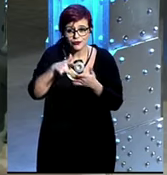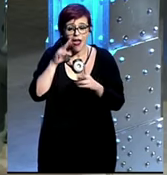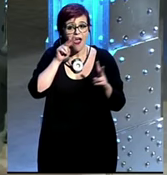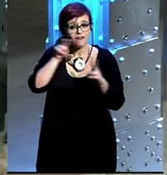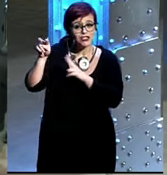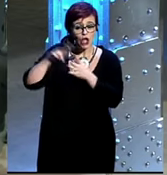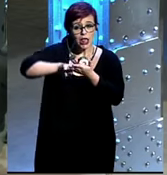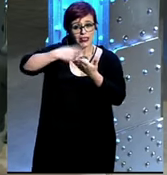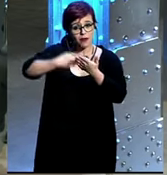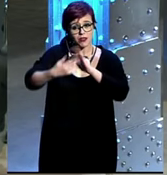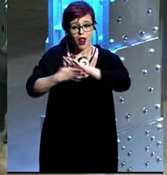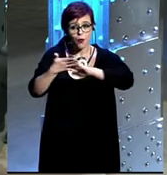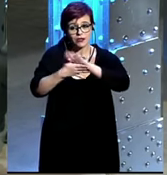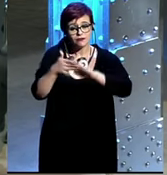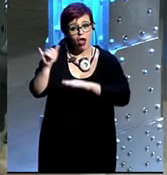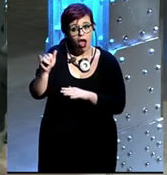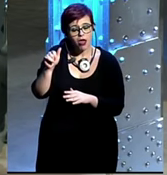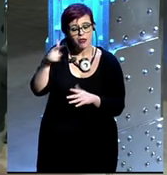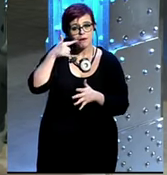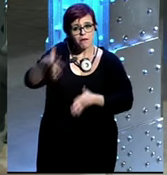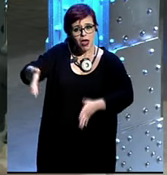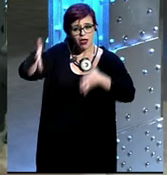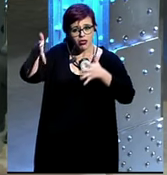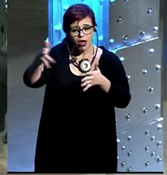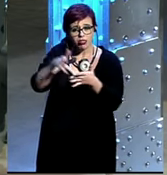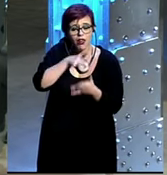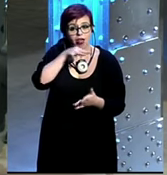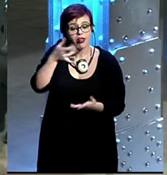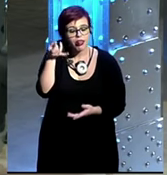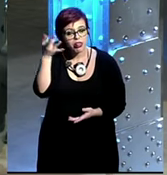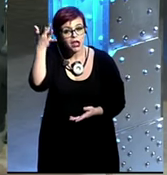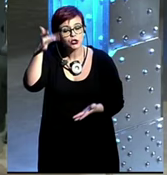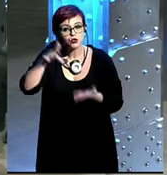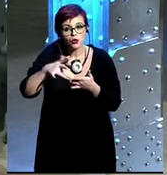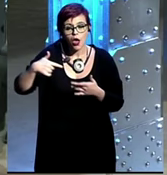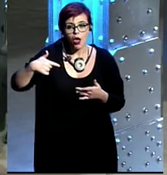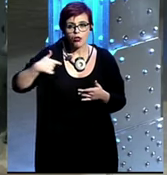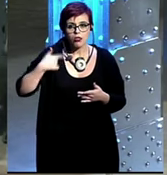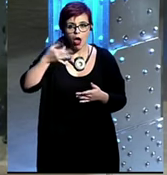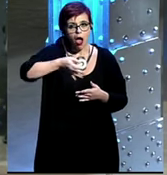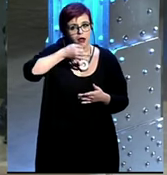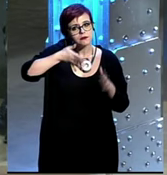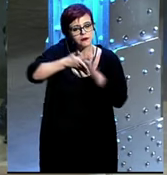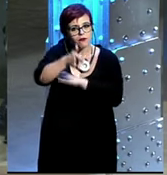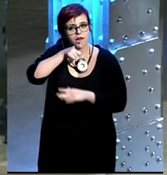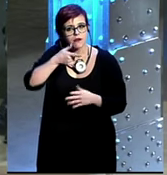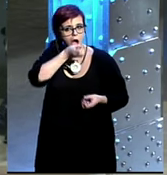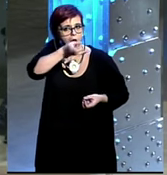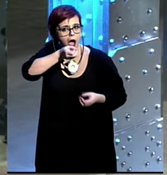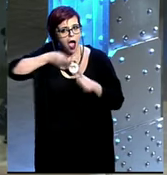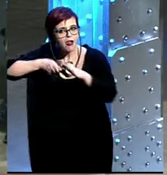que hay una intérprete de signos a día de hoy aquí. Me encanta la idea de que donde esté se hace accesible lo que